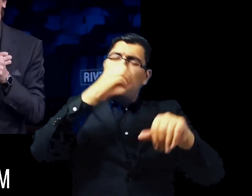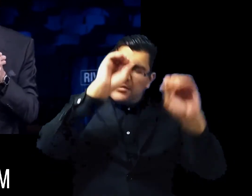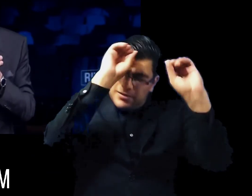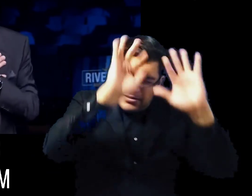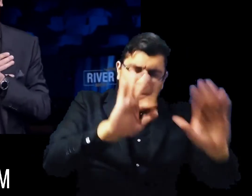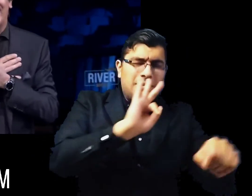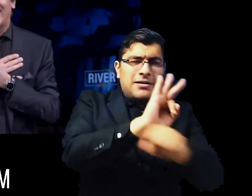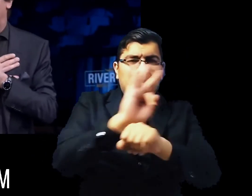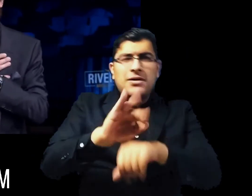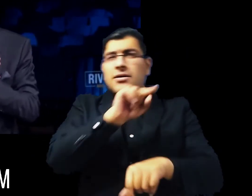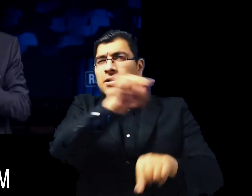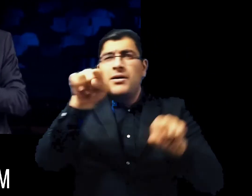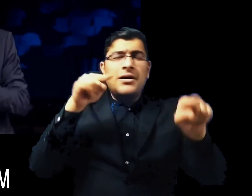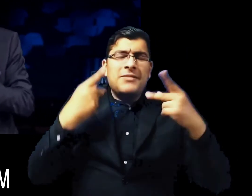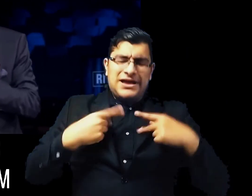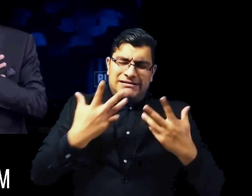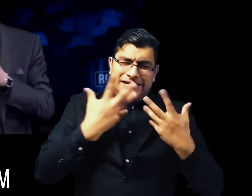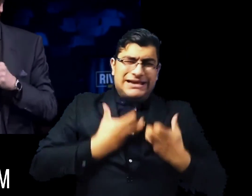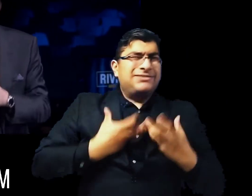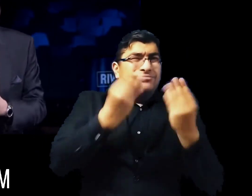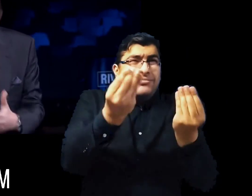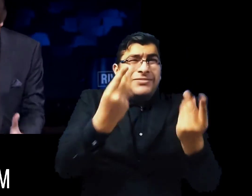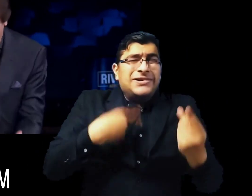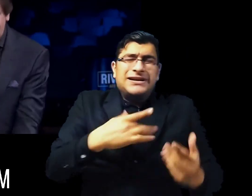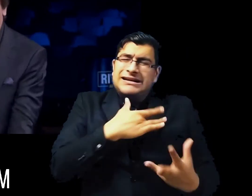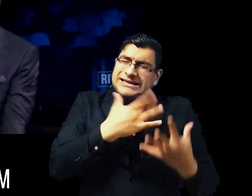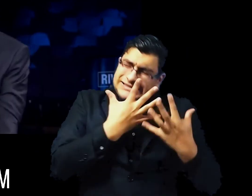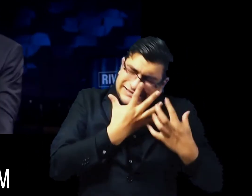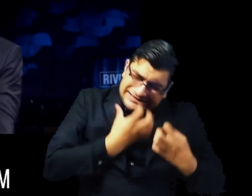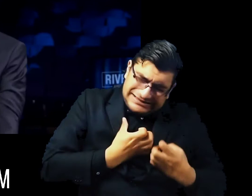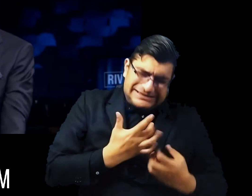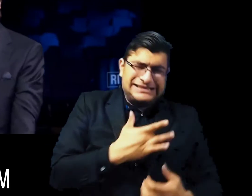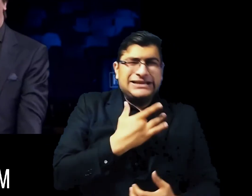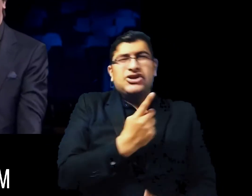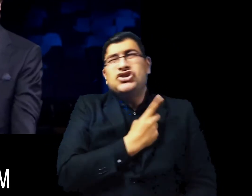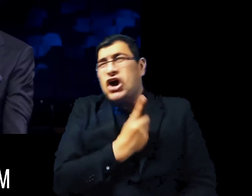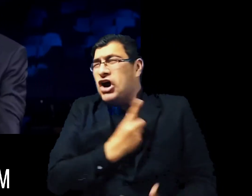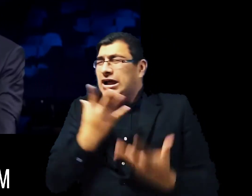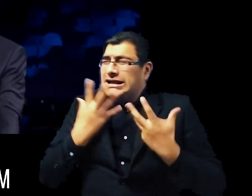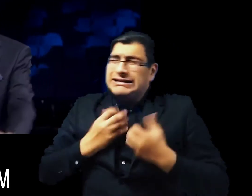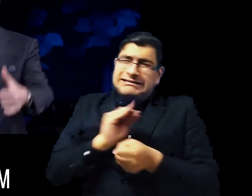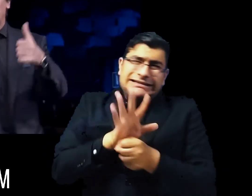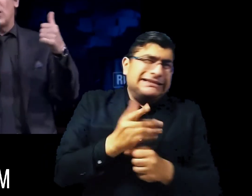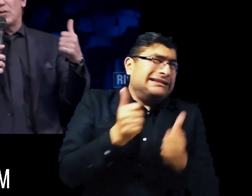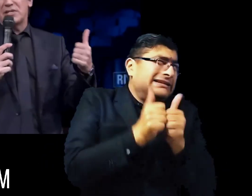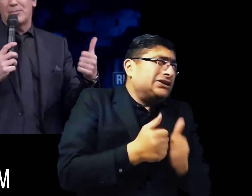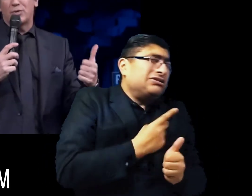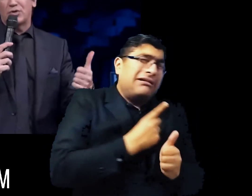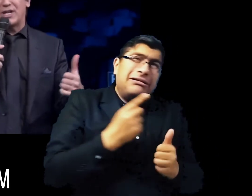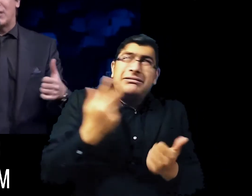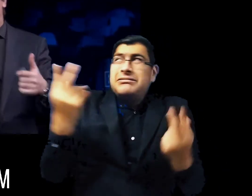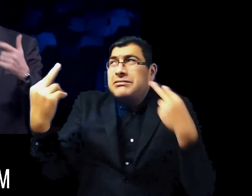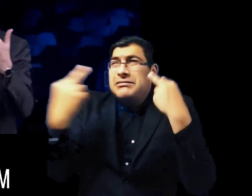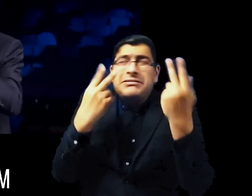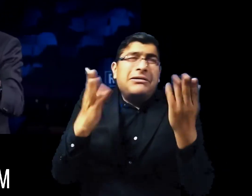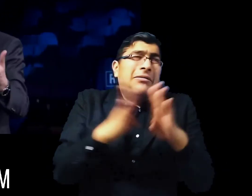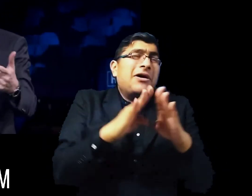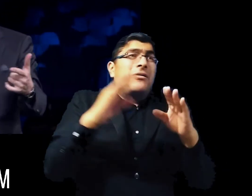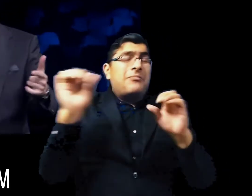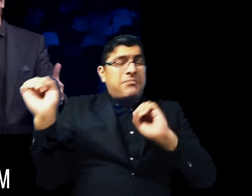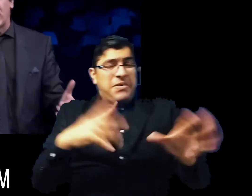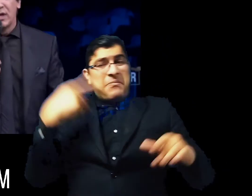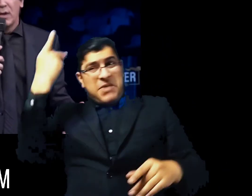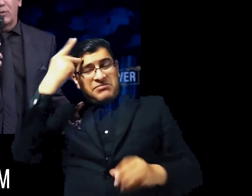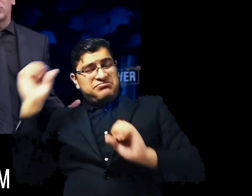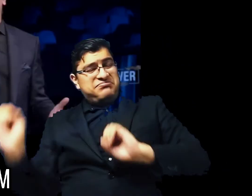me está mostrando gente que ha estado herida, gente que se ha sentido sola en esta pandemia, abandonado a veces por siervos, abandonado